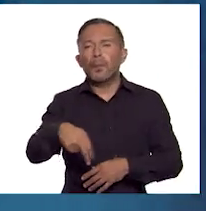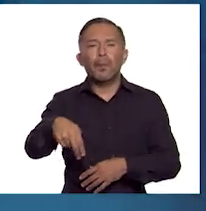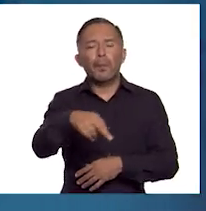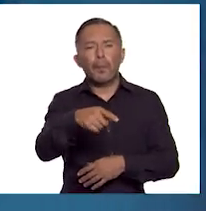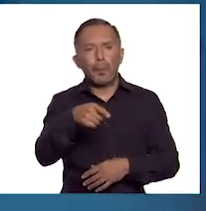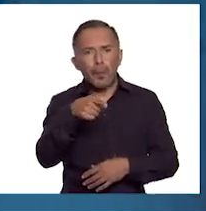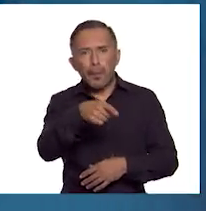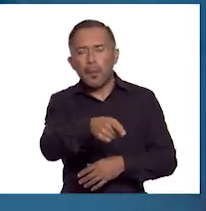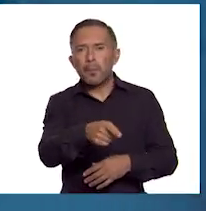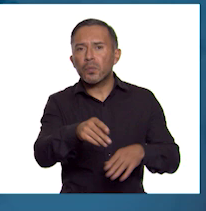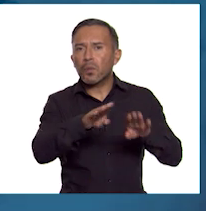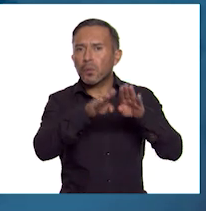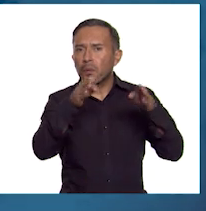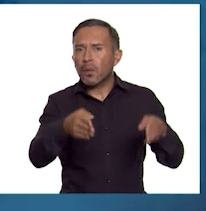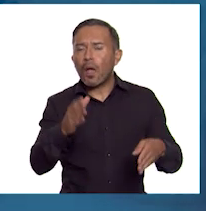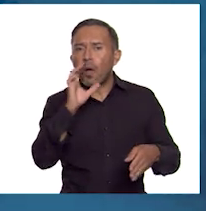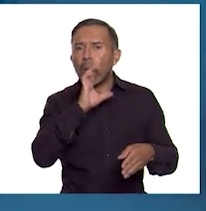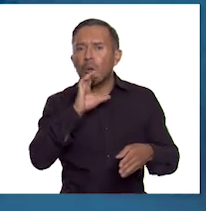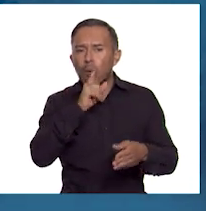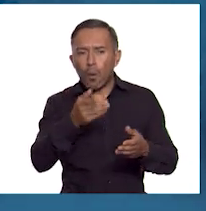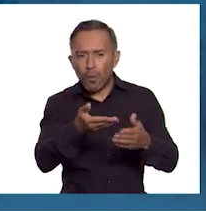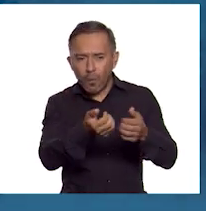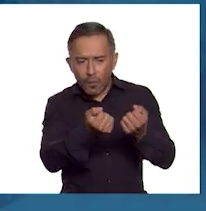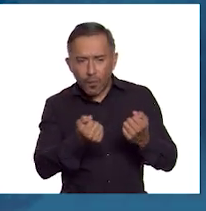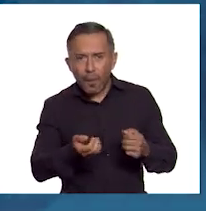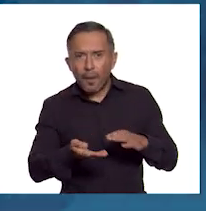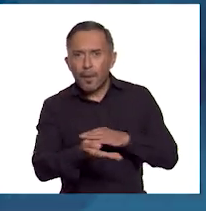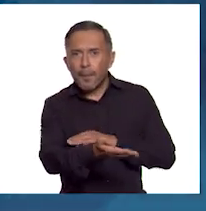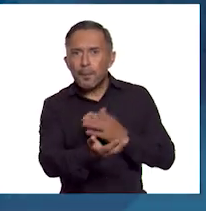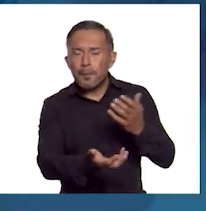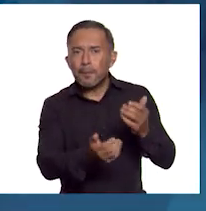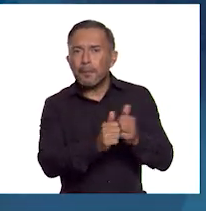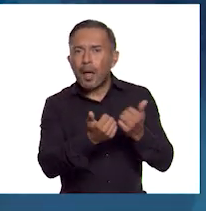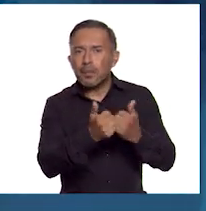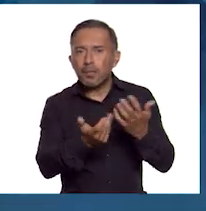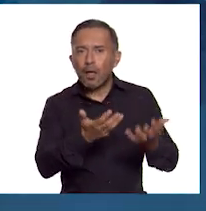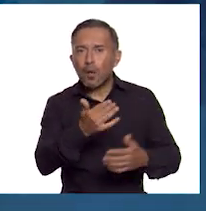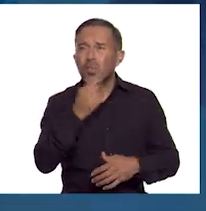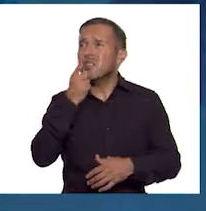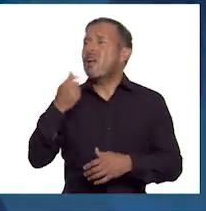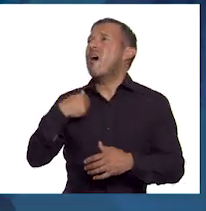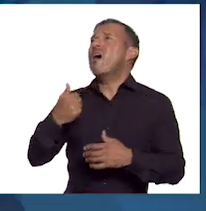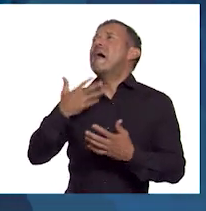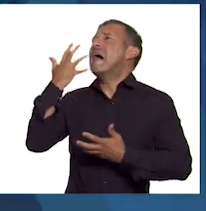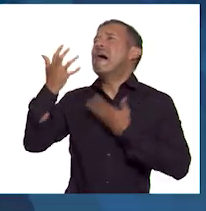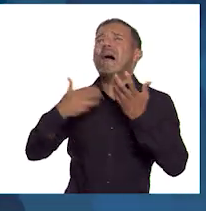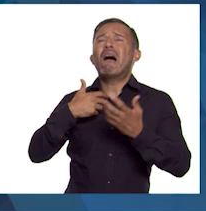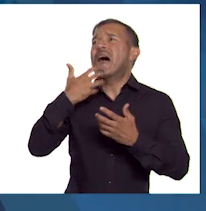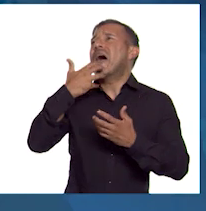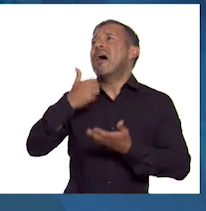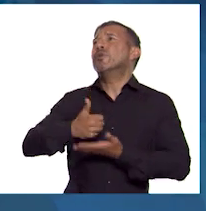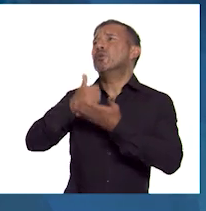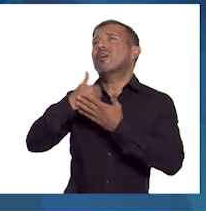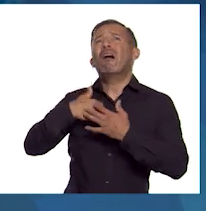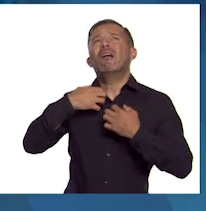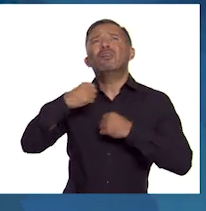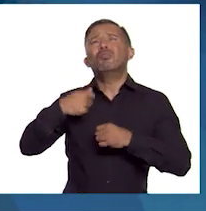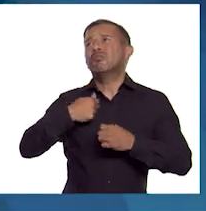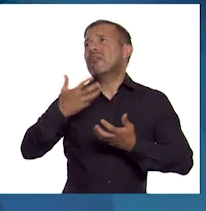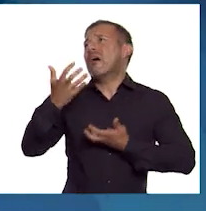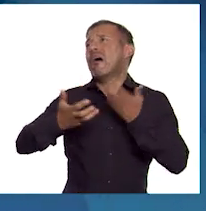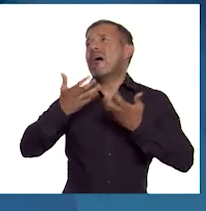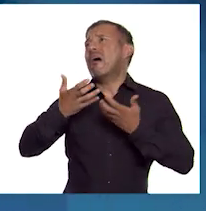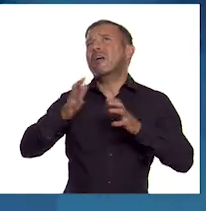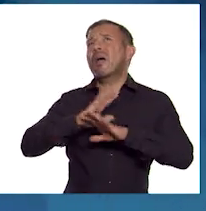estaba lleno de pan. El pan gritaba: ¡ay, sácame de aquí! ¡Sácame, que si no me quemo! ¡Hace tiempo que estoy